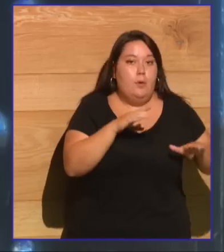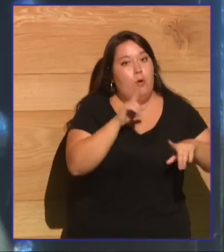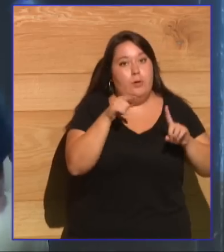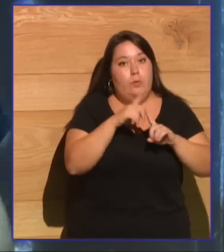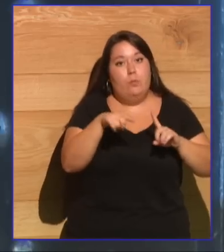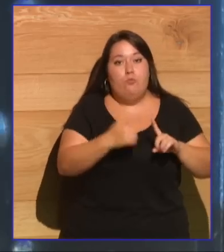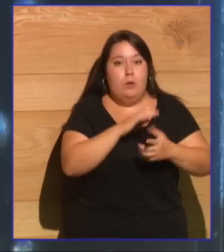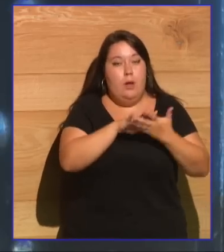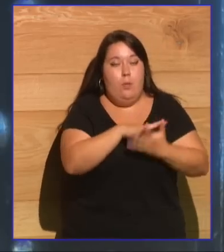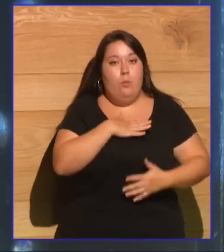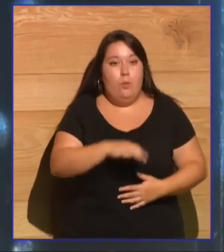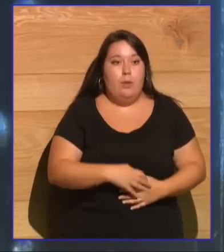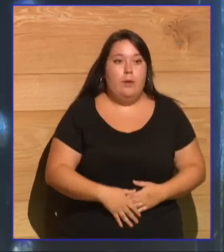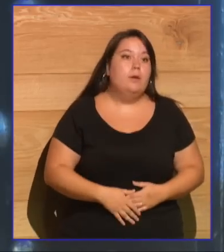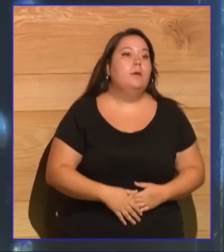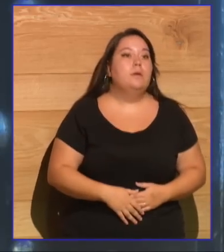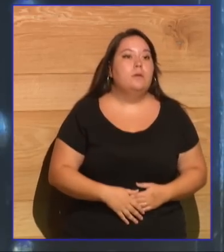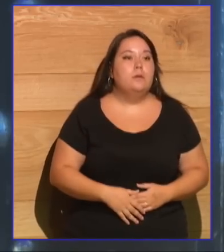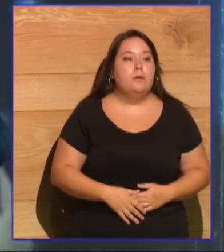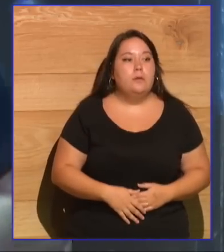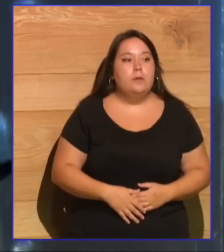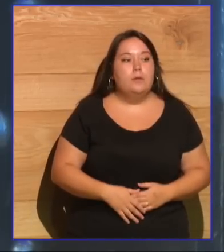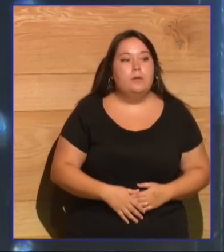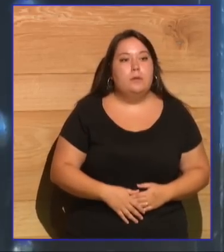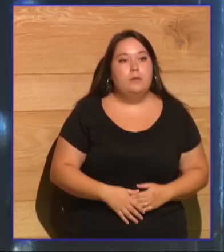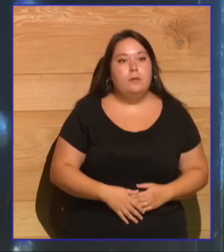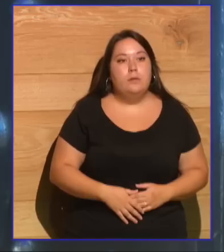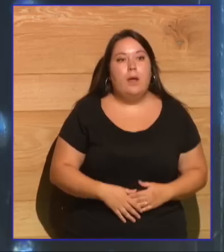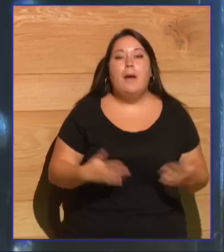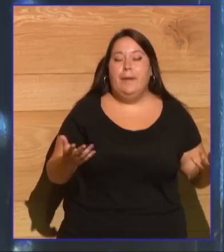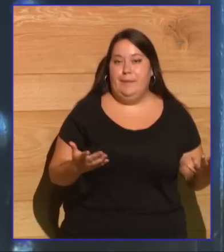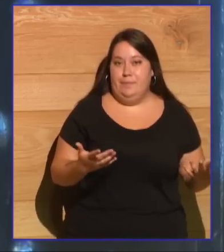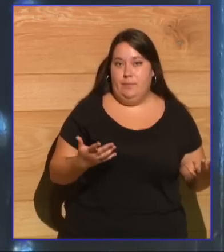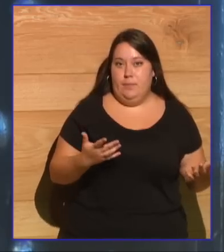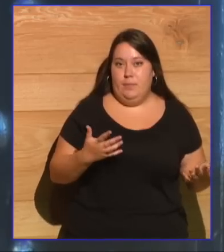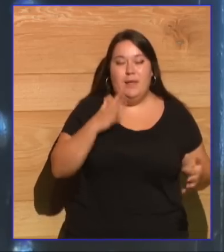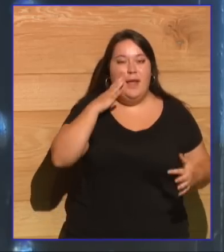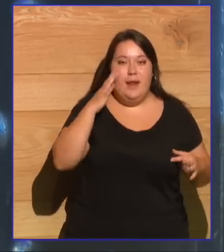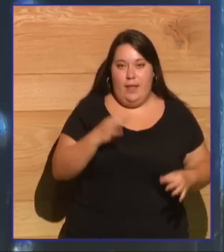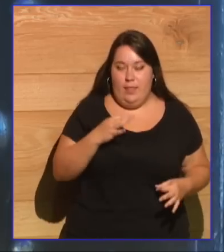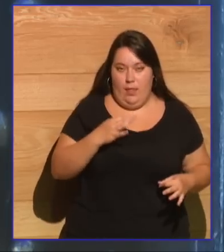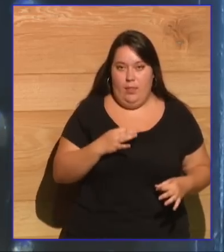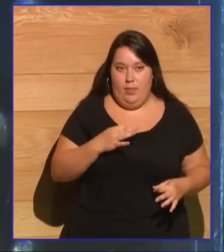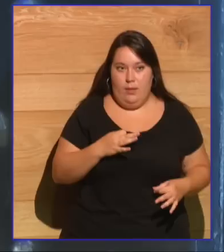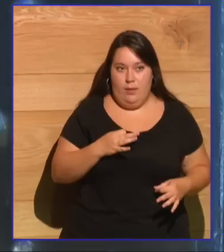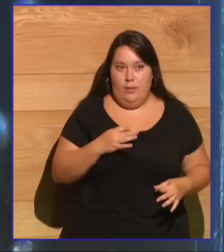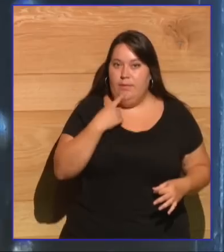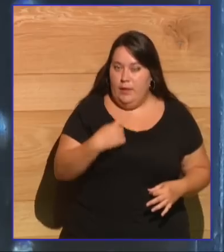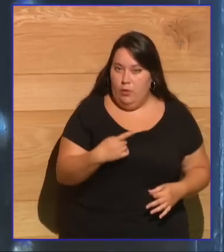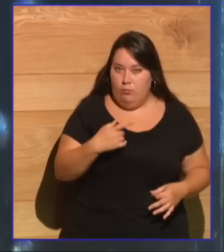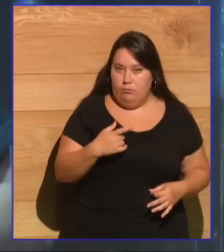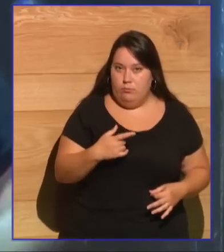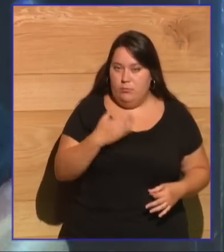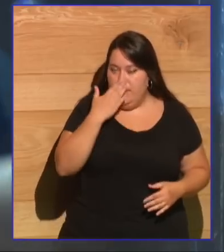este al de la relativización es súper agotado de verdad maximiza marea y maximiza